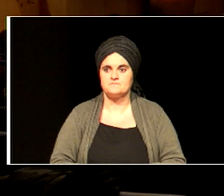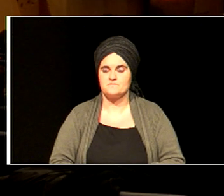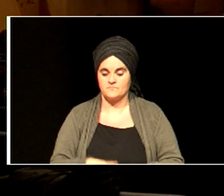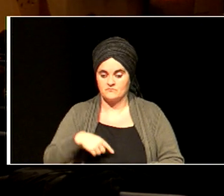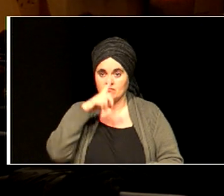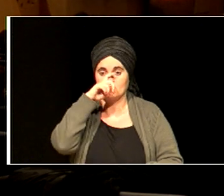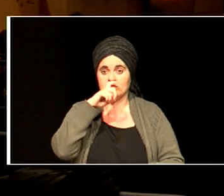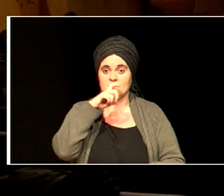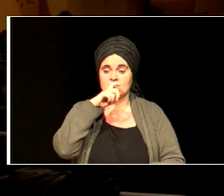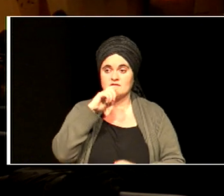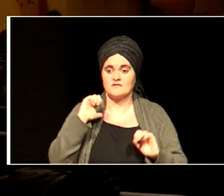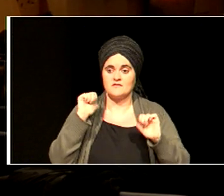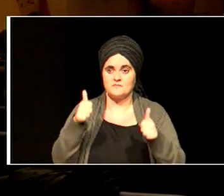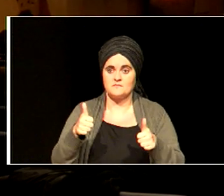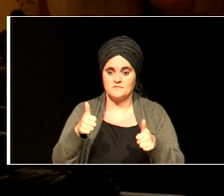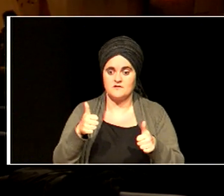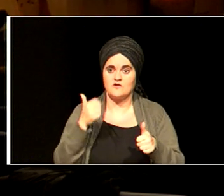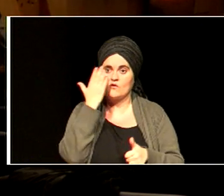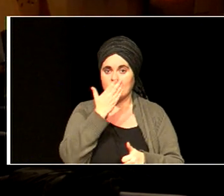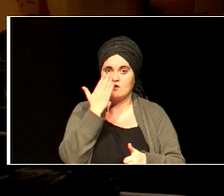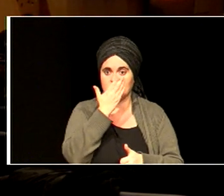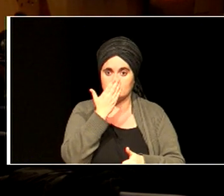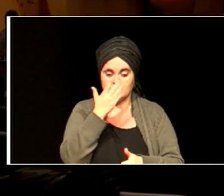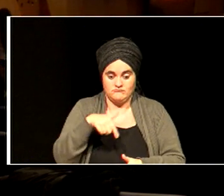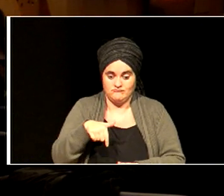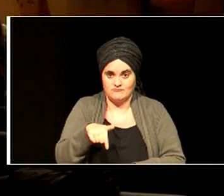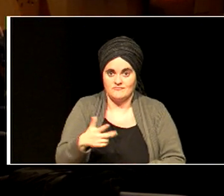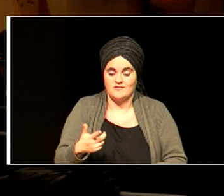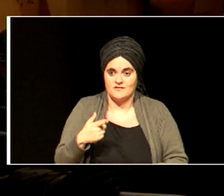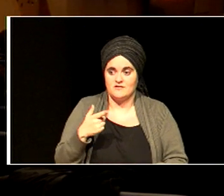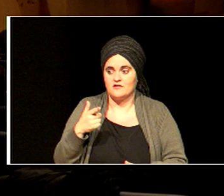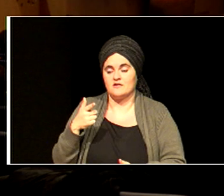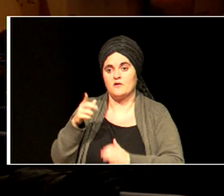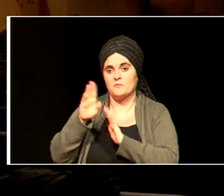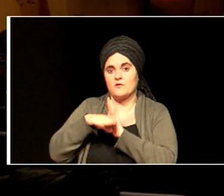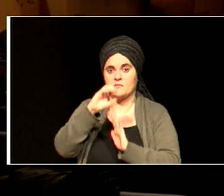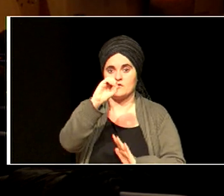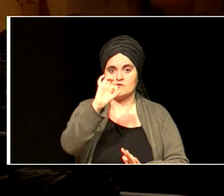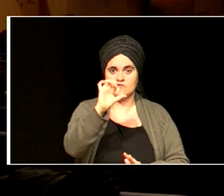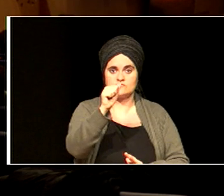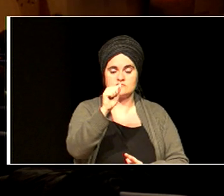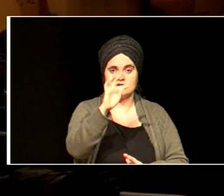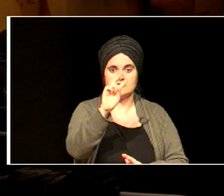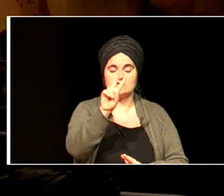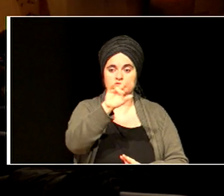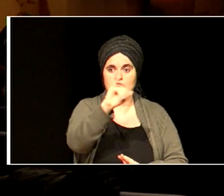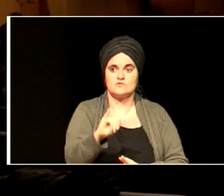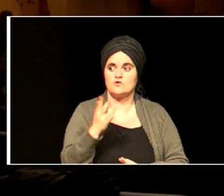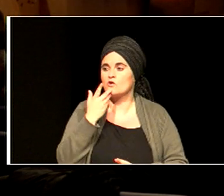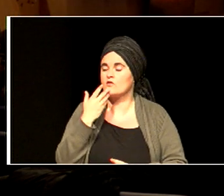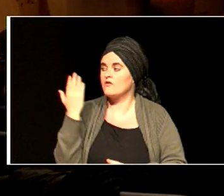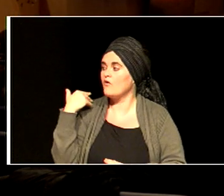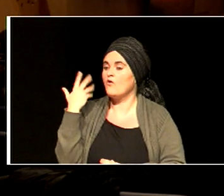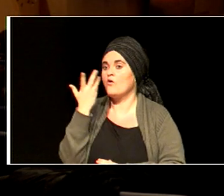Aurten, hasi naiz Soloarte eskolan, eta bueno, Osatuz programa, ezagutzen eban beste eskola batetik, baina aurten bizitzen ari